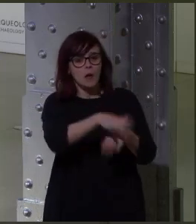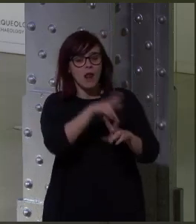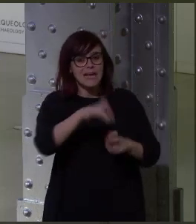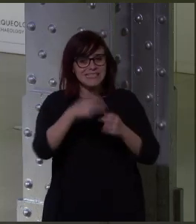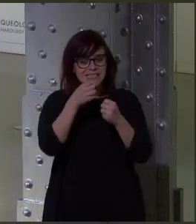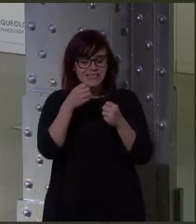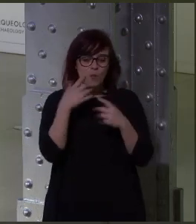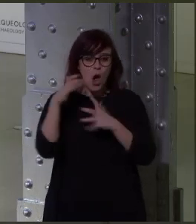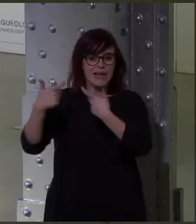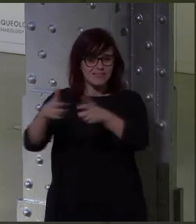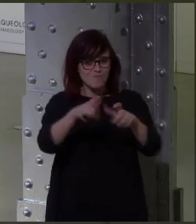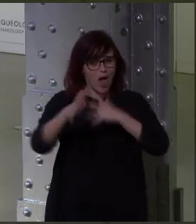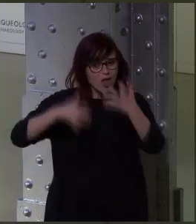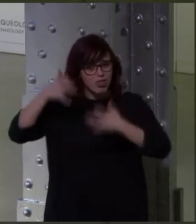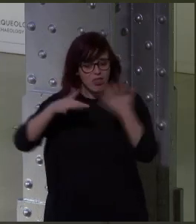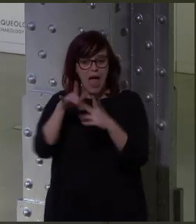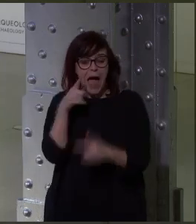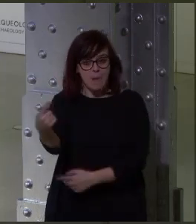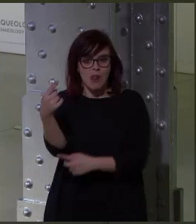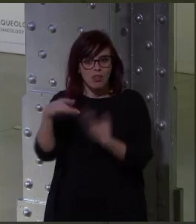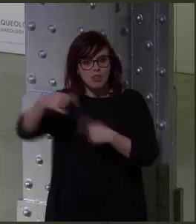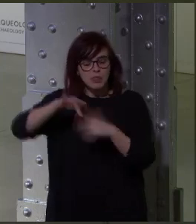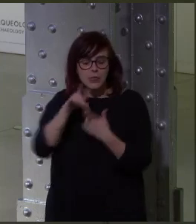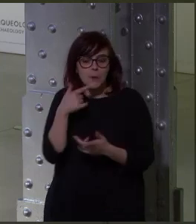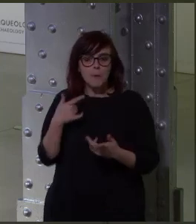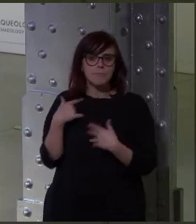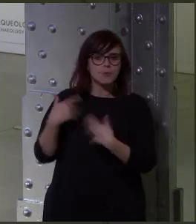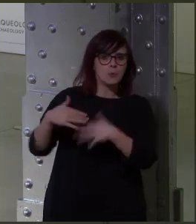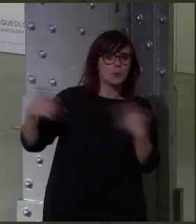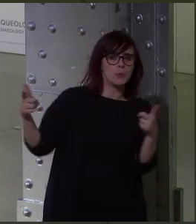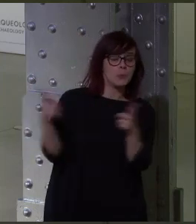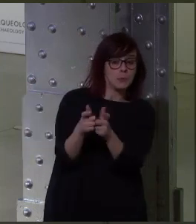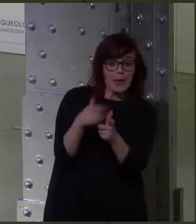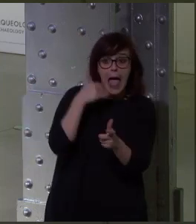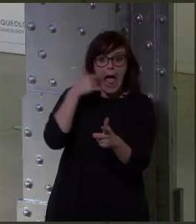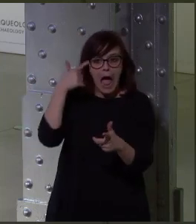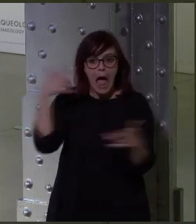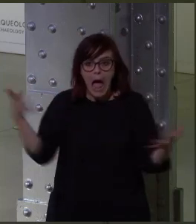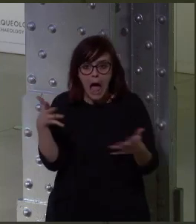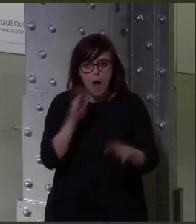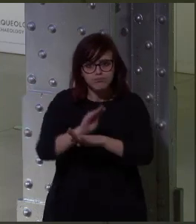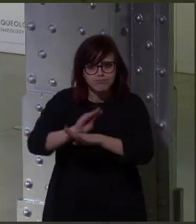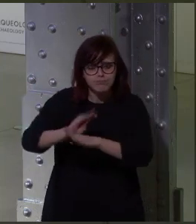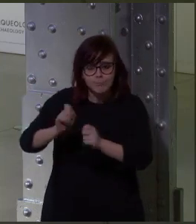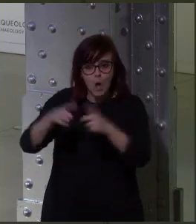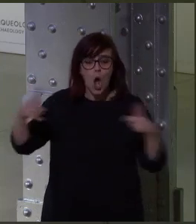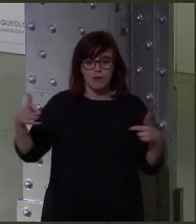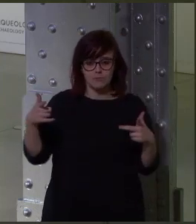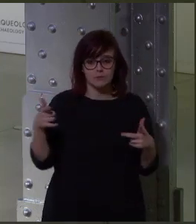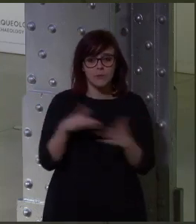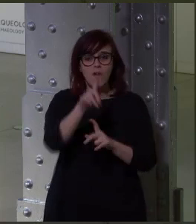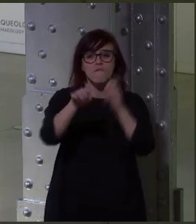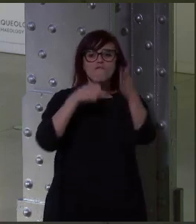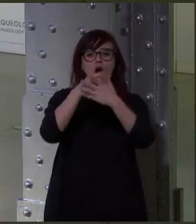especies amenazadas que realmente en poder gestionar de forma más inteligente nuestro océano. Había 2